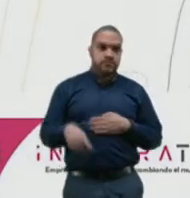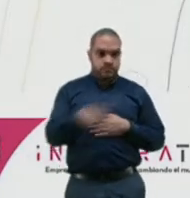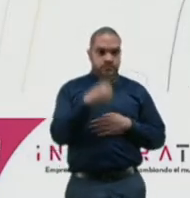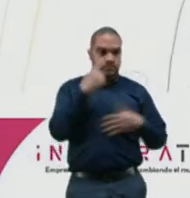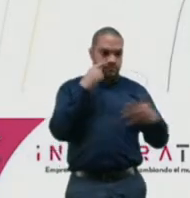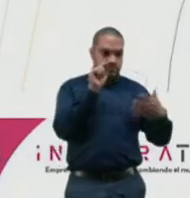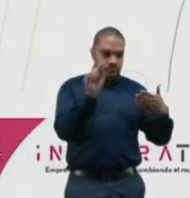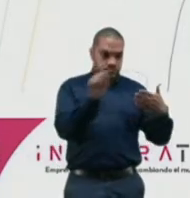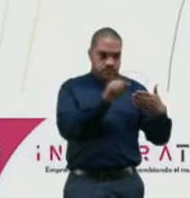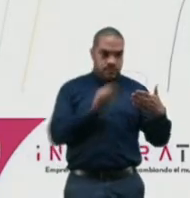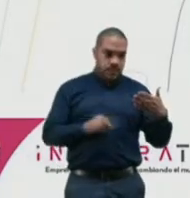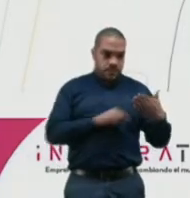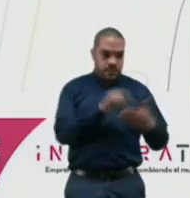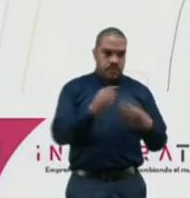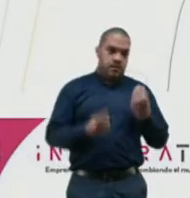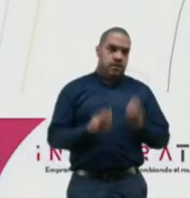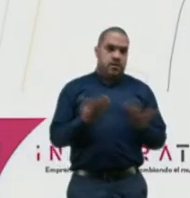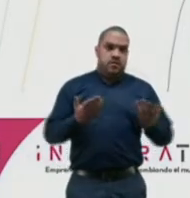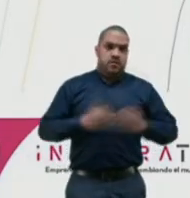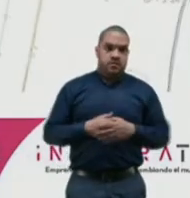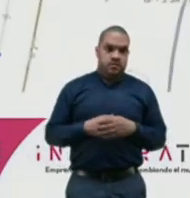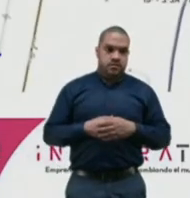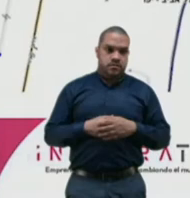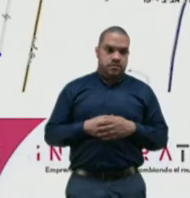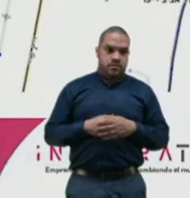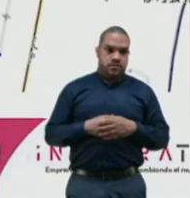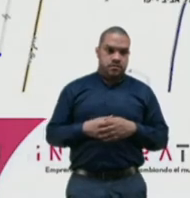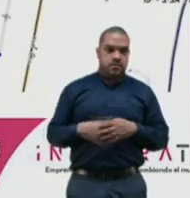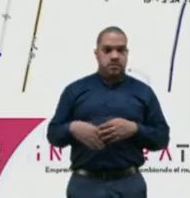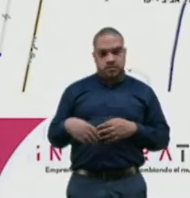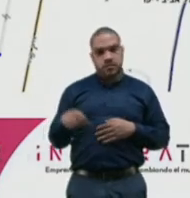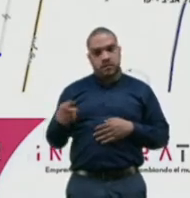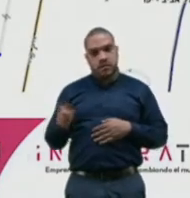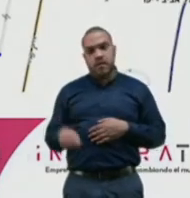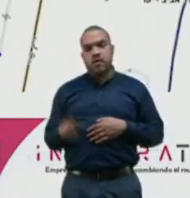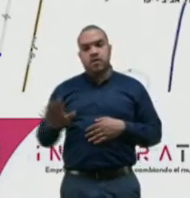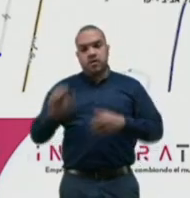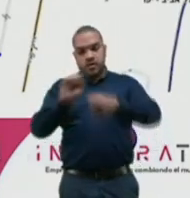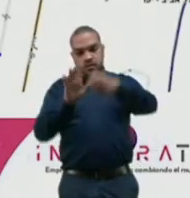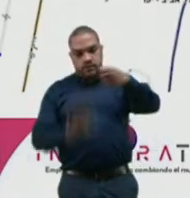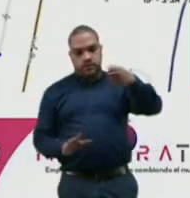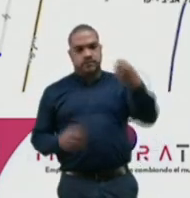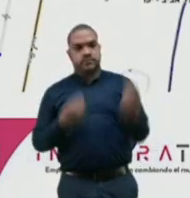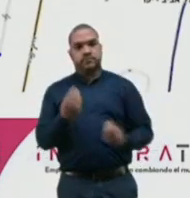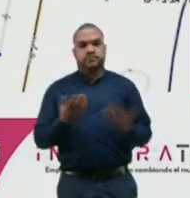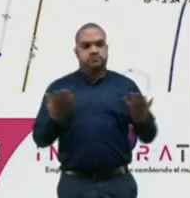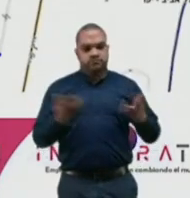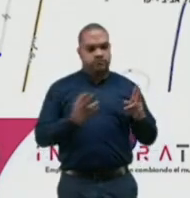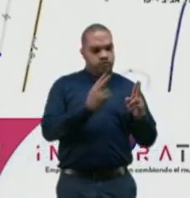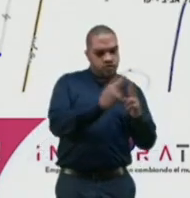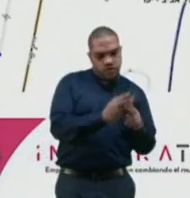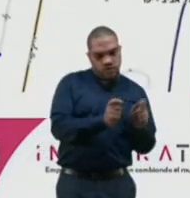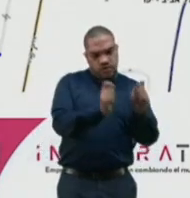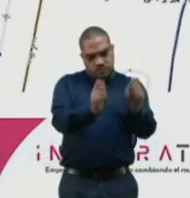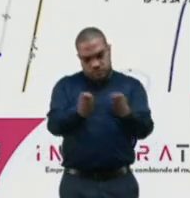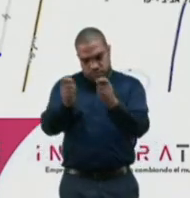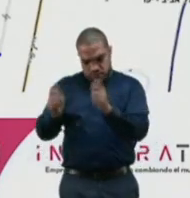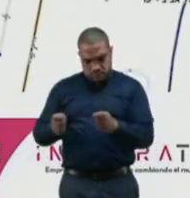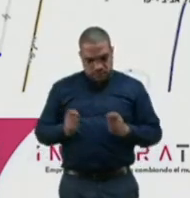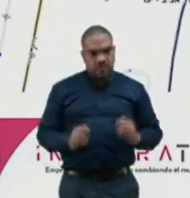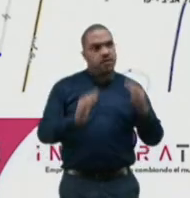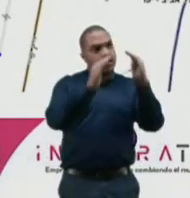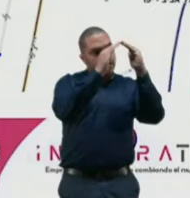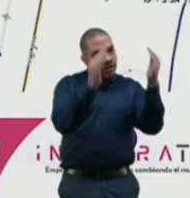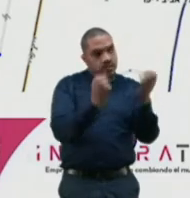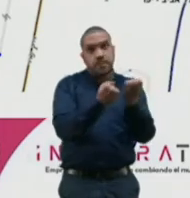los mapas. Y permitimos las herramientas de edición de mapas, que la gente nos dio los nombres, los números de casas, puntos de